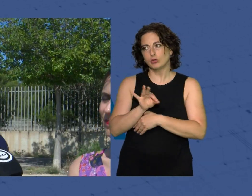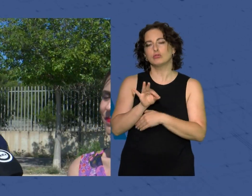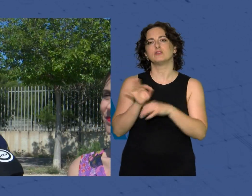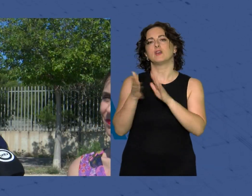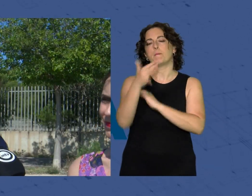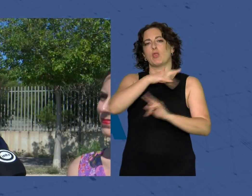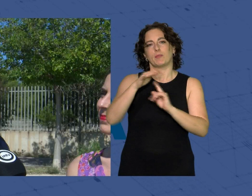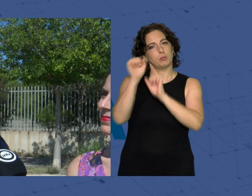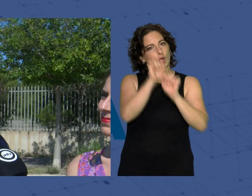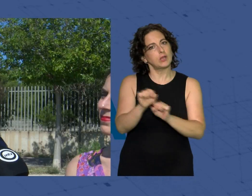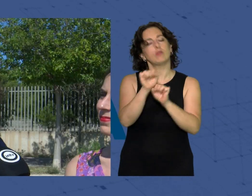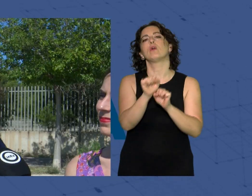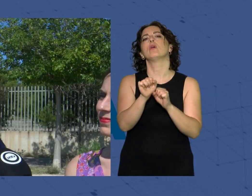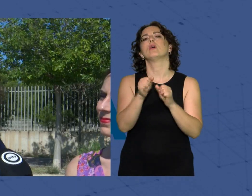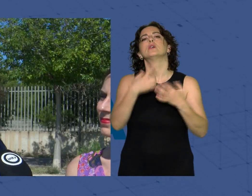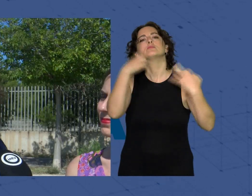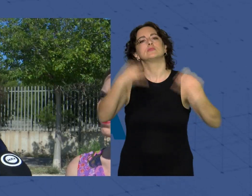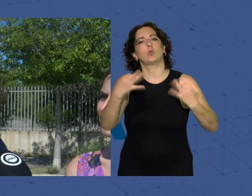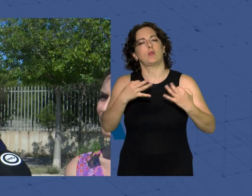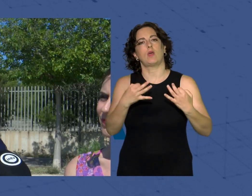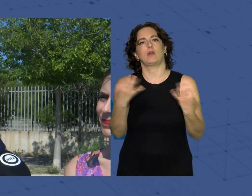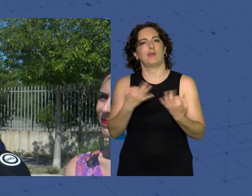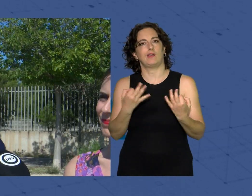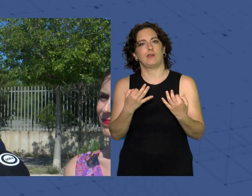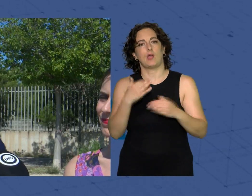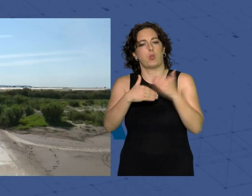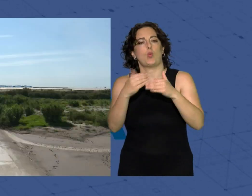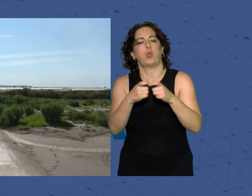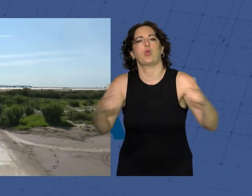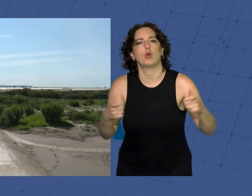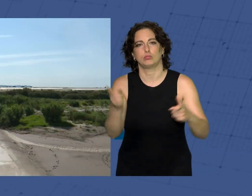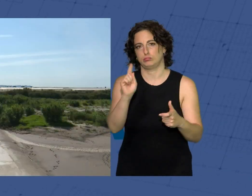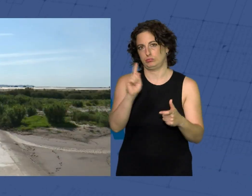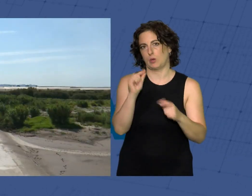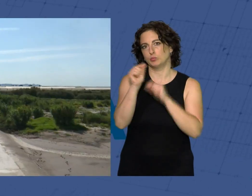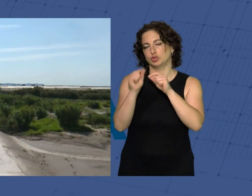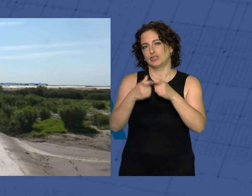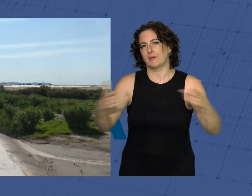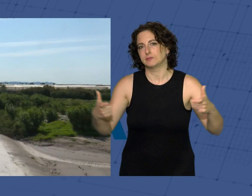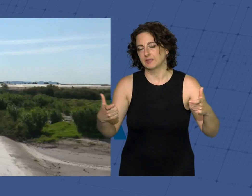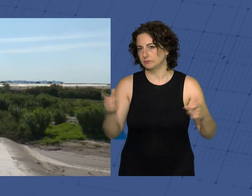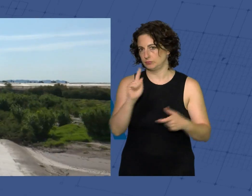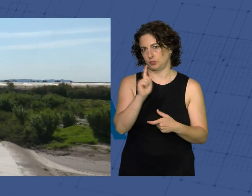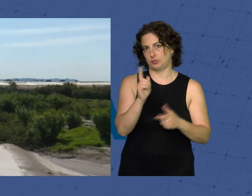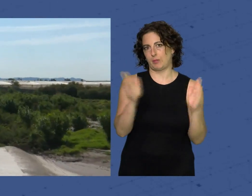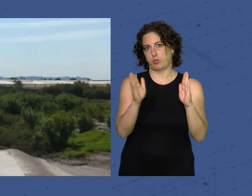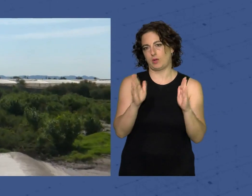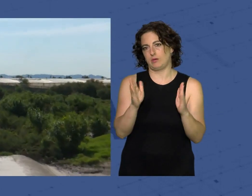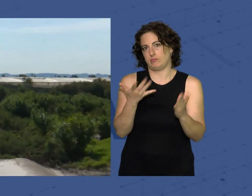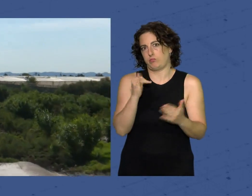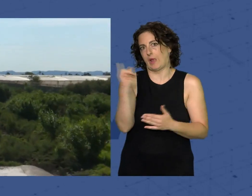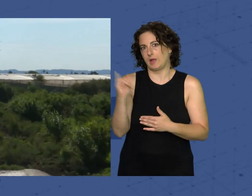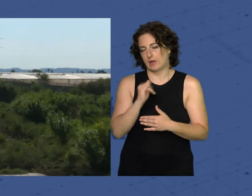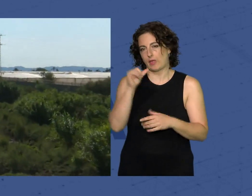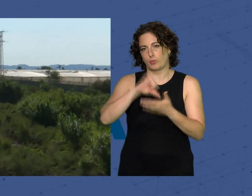ambiente y nos asegura que no van a seguir evolucionando la masa de mosquitos que actualmente en esta época pues podemos tener en la